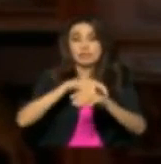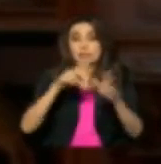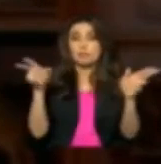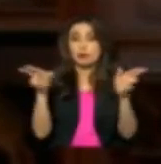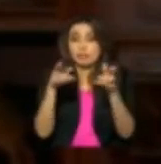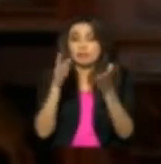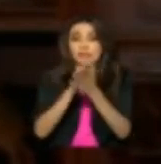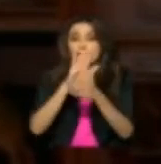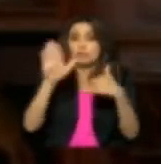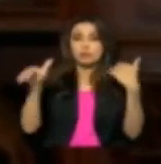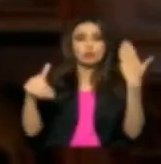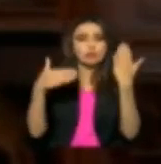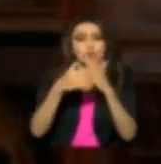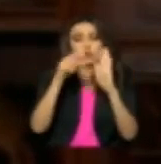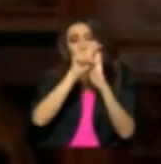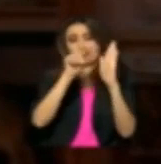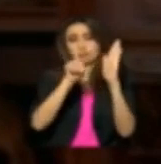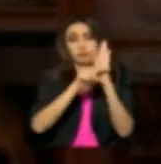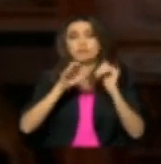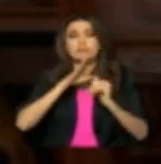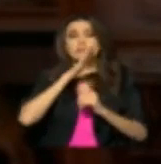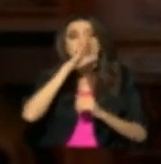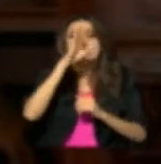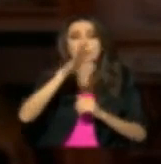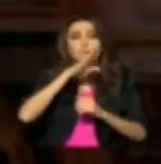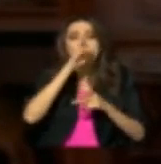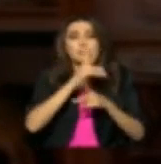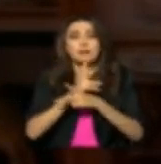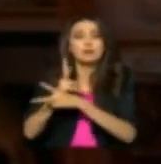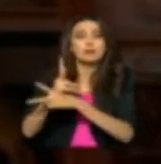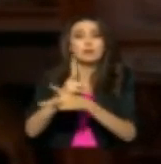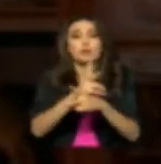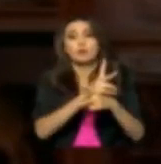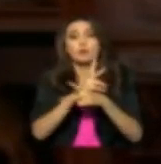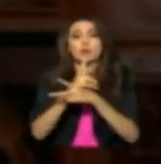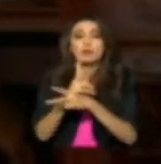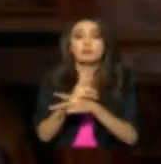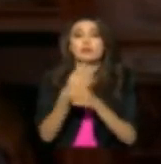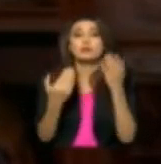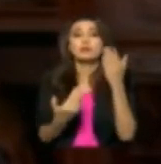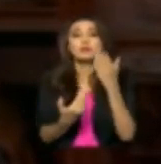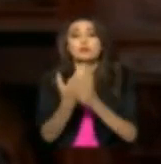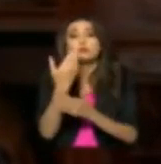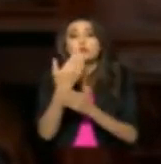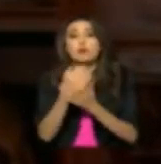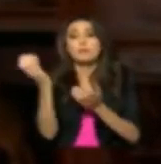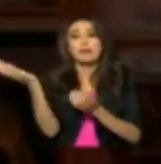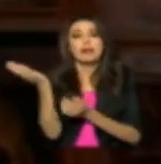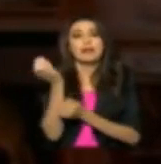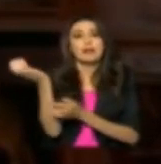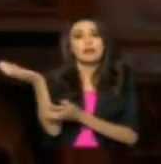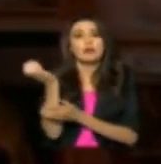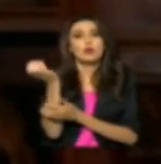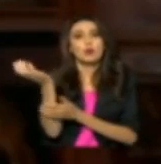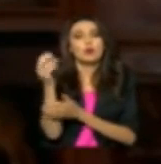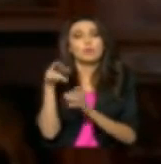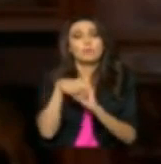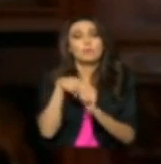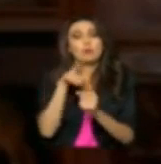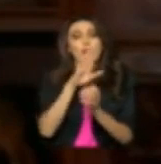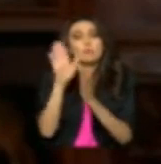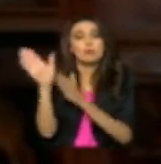poder hacer todo esto, siempre cuidando a nuestros trabajadores, generamos una nueva forma de jubilación patronal, en la que los